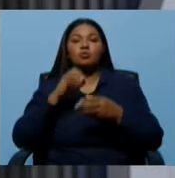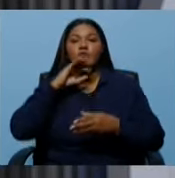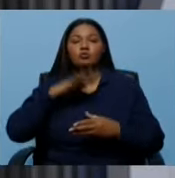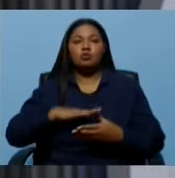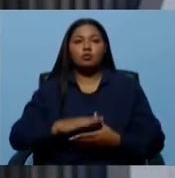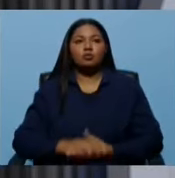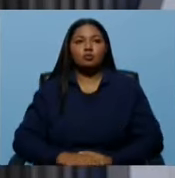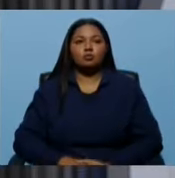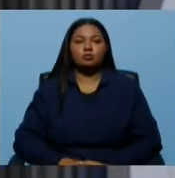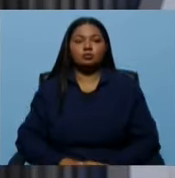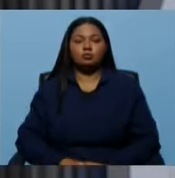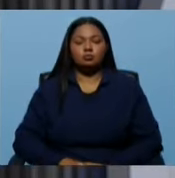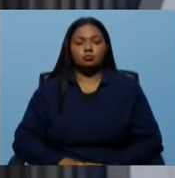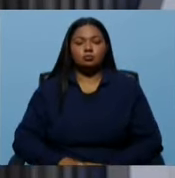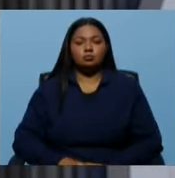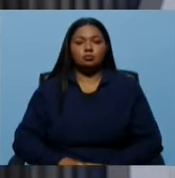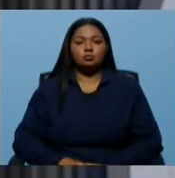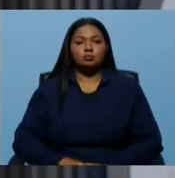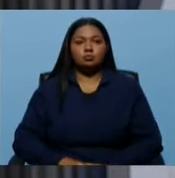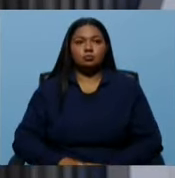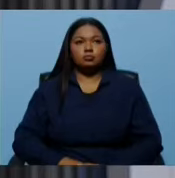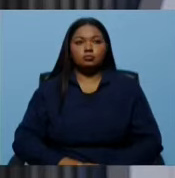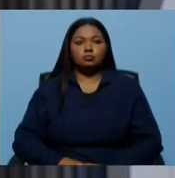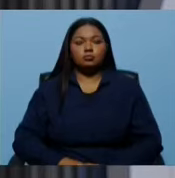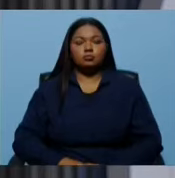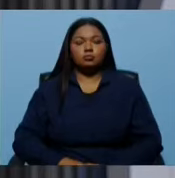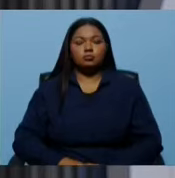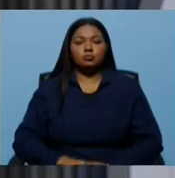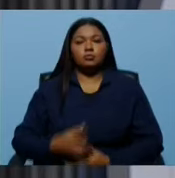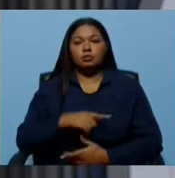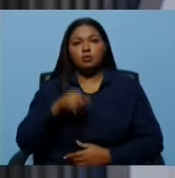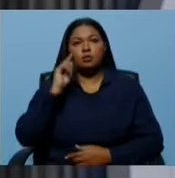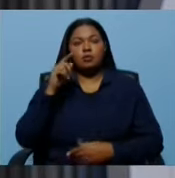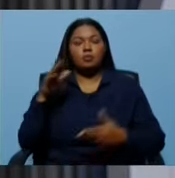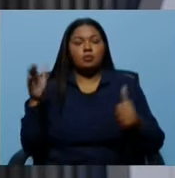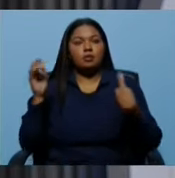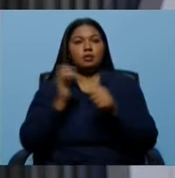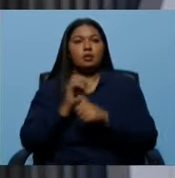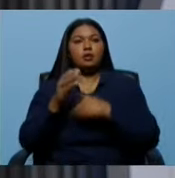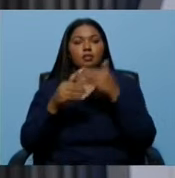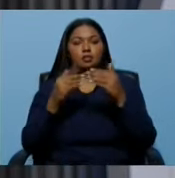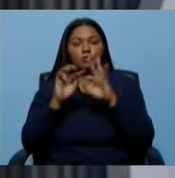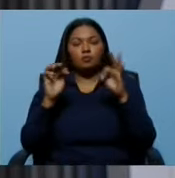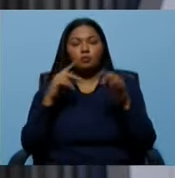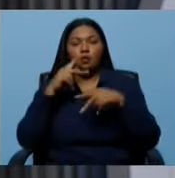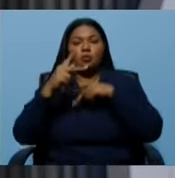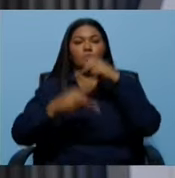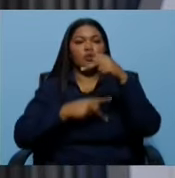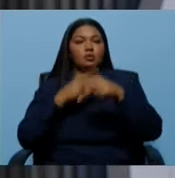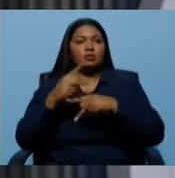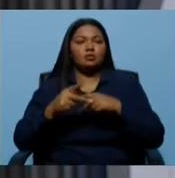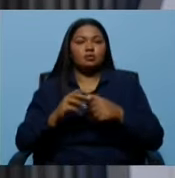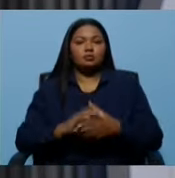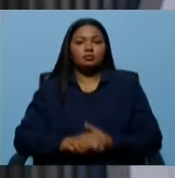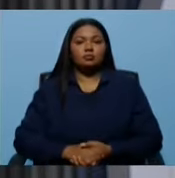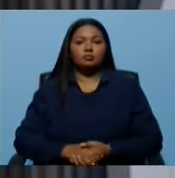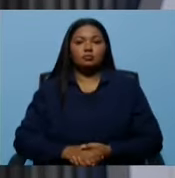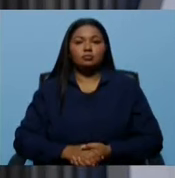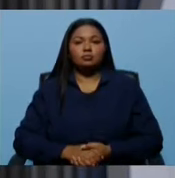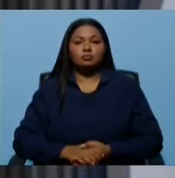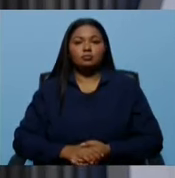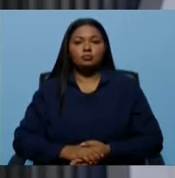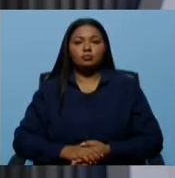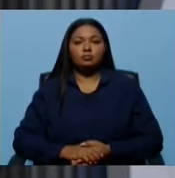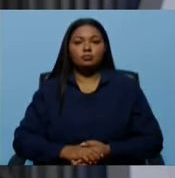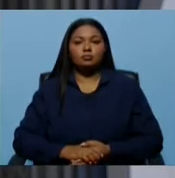tiene el siguiente procesamiento para que lo veamos y lo podamos detectar hacia dónde va este proceso. Estamos quedando todas las